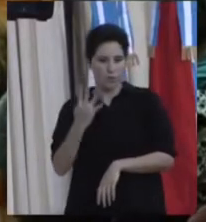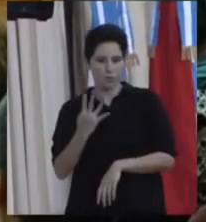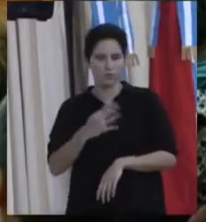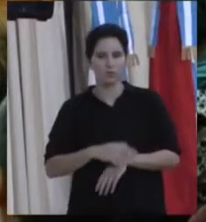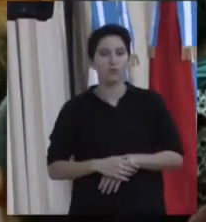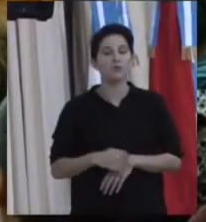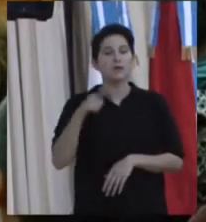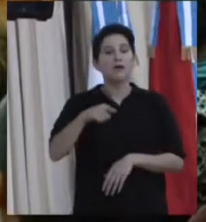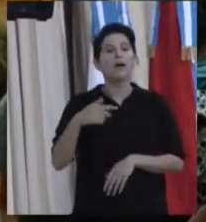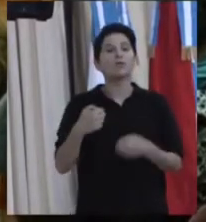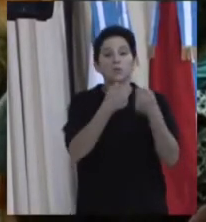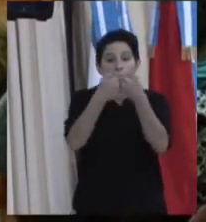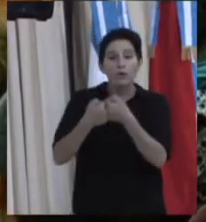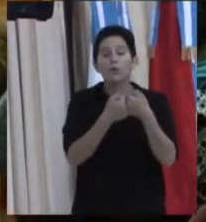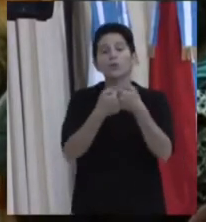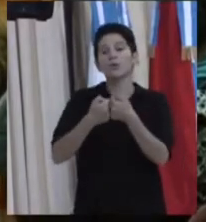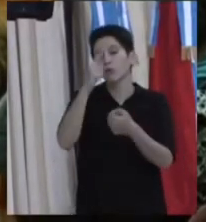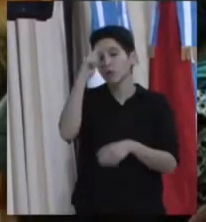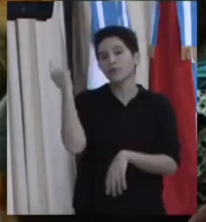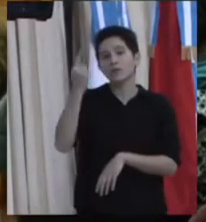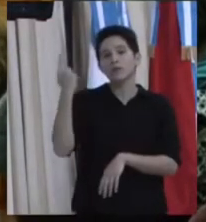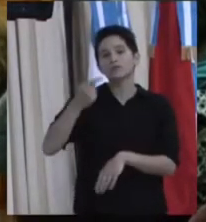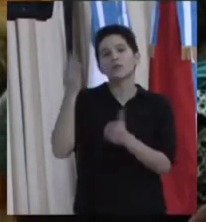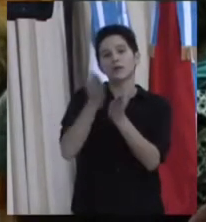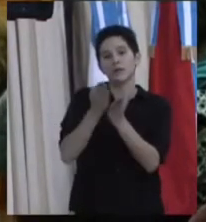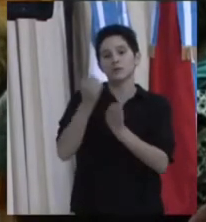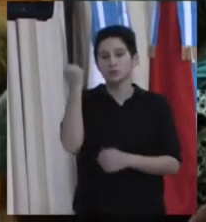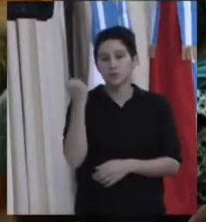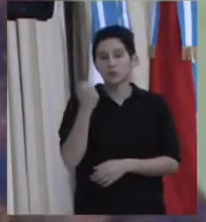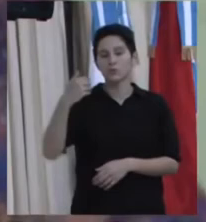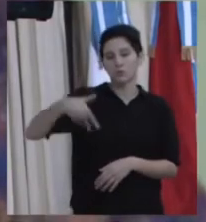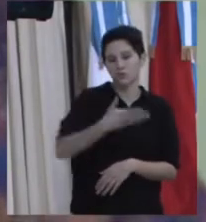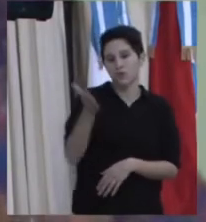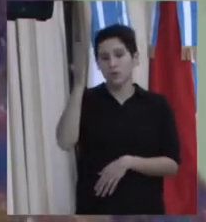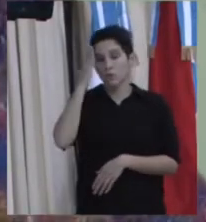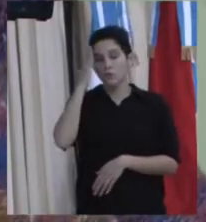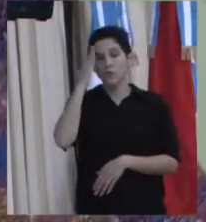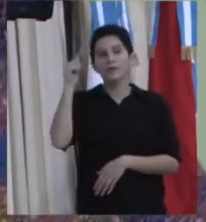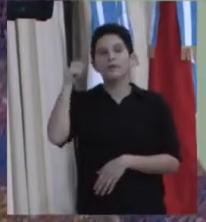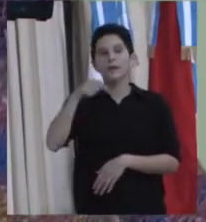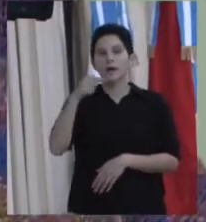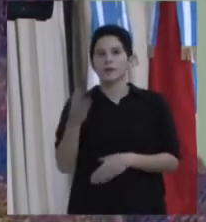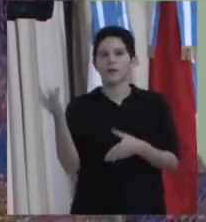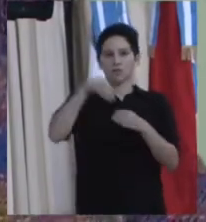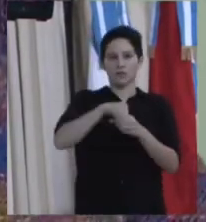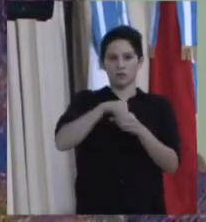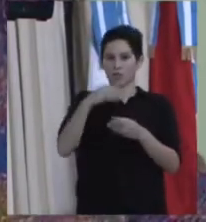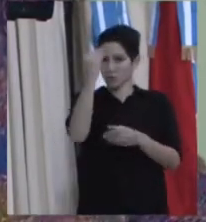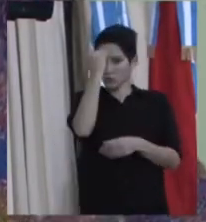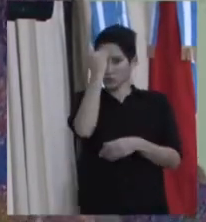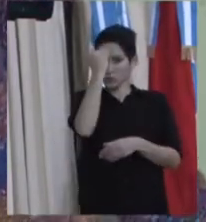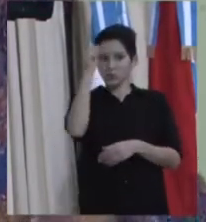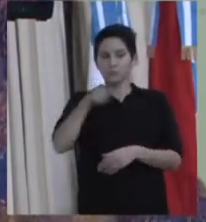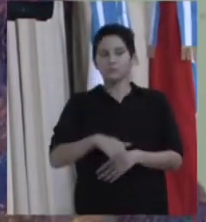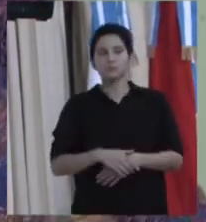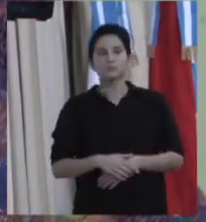así que hay un pacto, que es el Pacto Internacional de Derechos Económicos, Sociales y Culturales, que integra la Constitución y